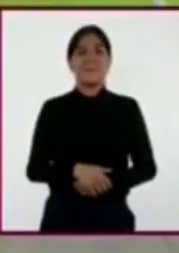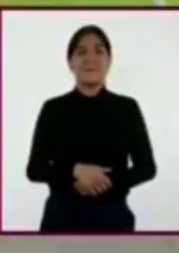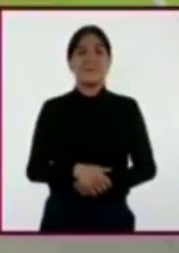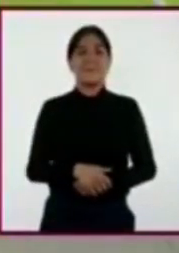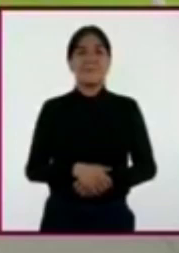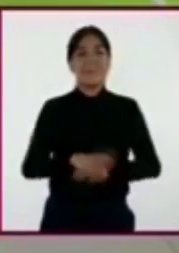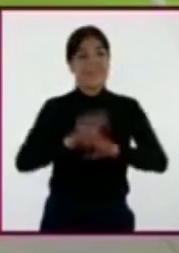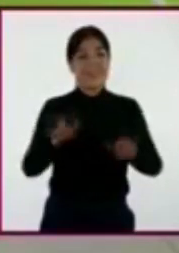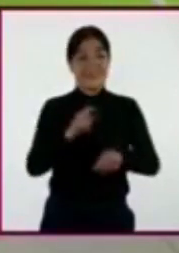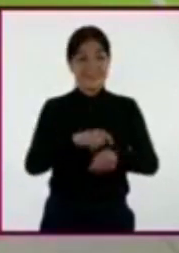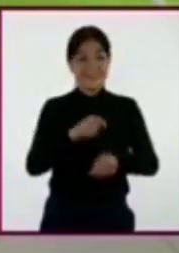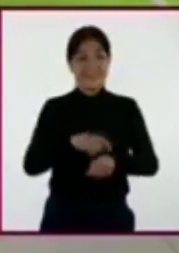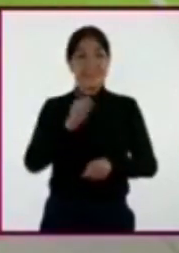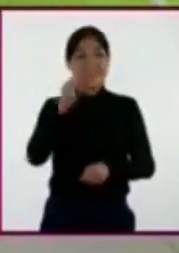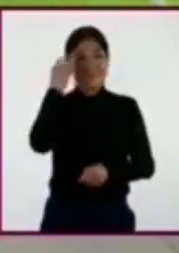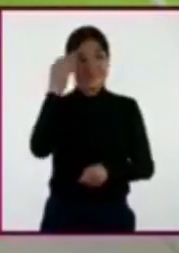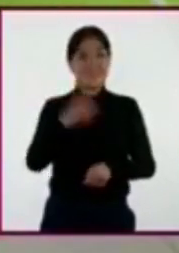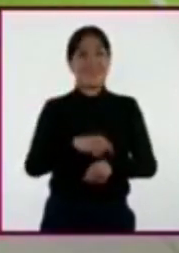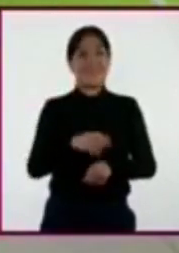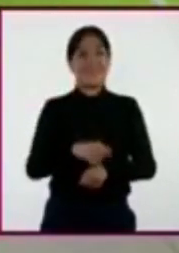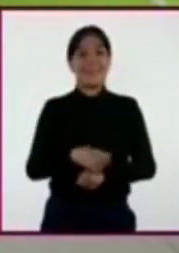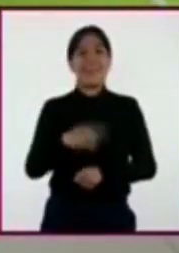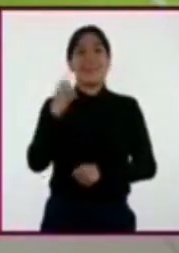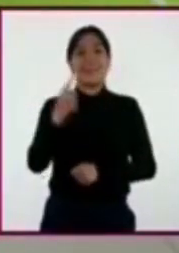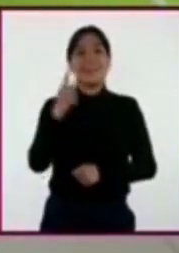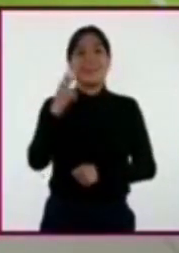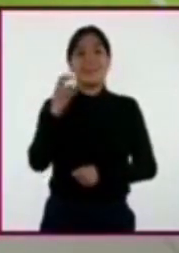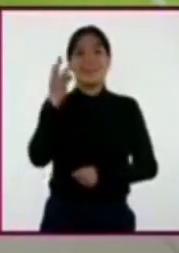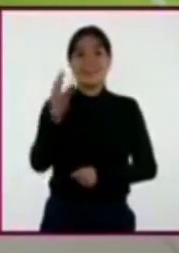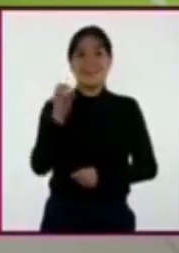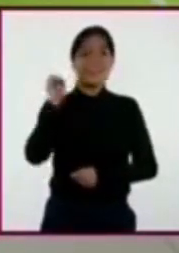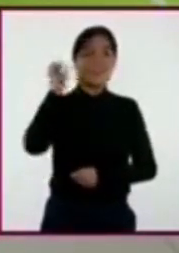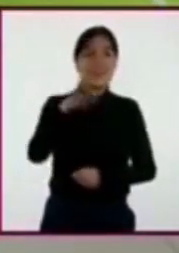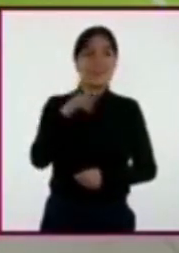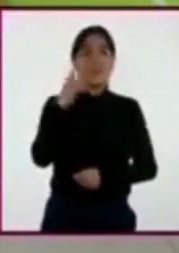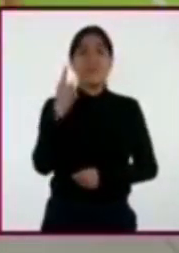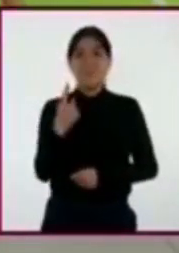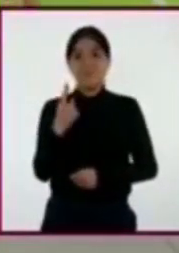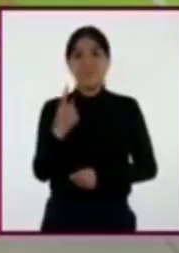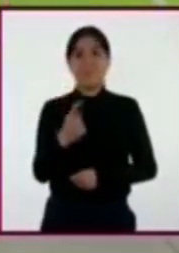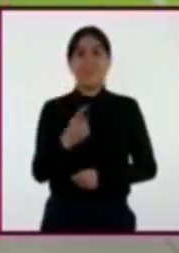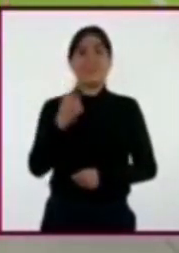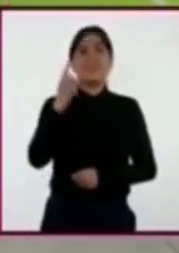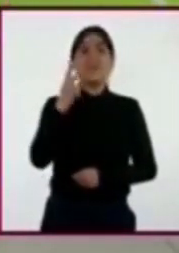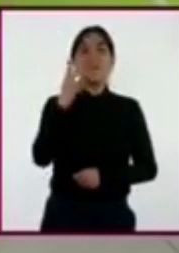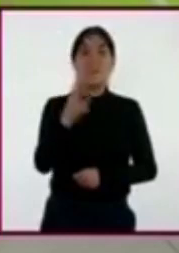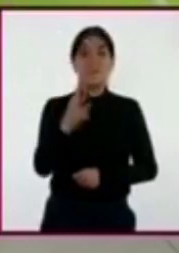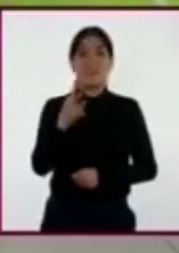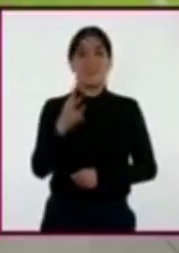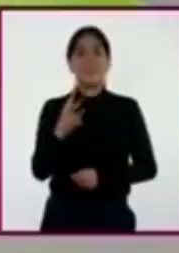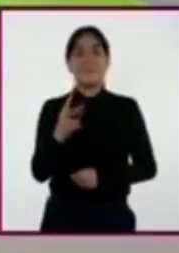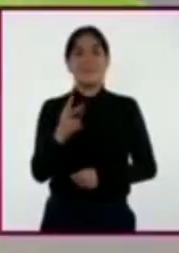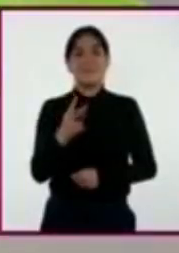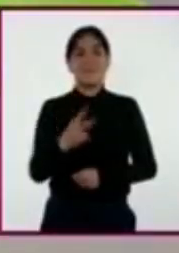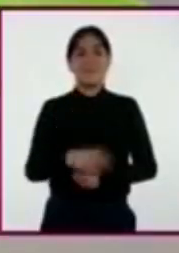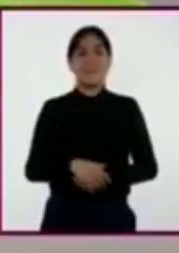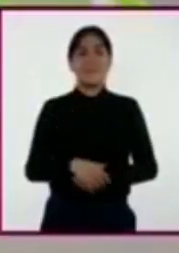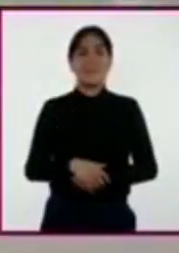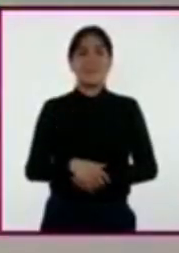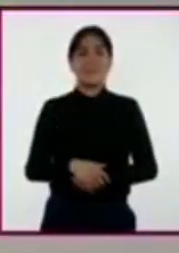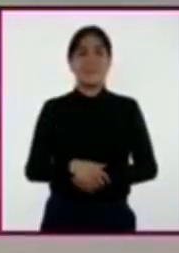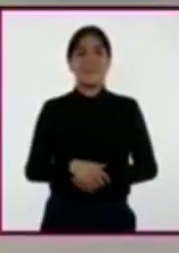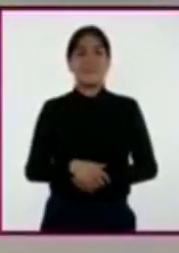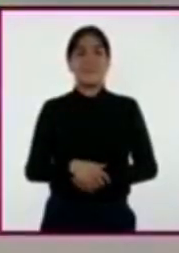Ya estamos por tiempo, Juan Carlos. Ya estamos por tiempos. 1, 2, 3, van 2, 1. 2, 1.